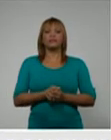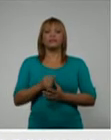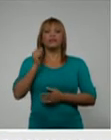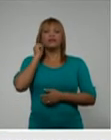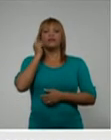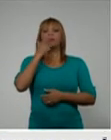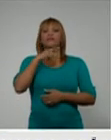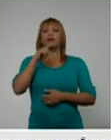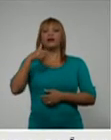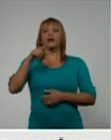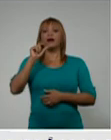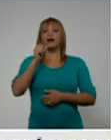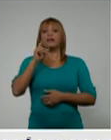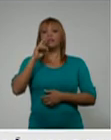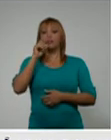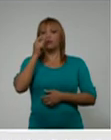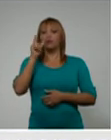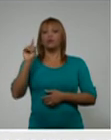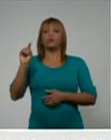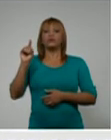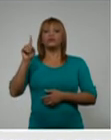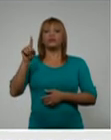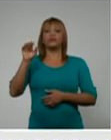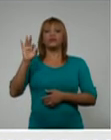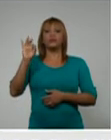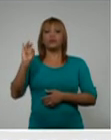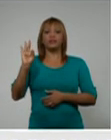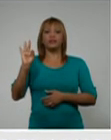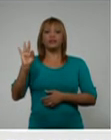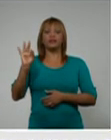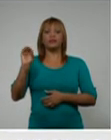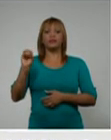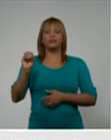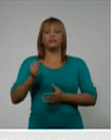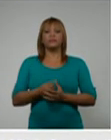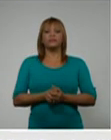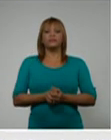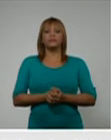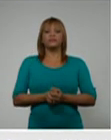180, Centro Nacional de Genética